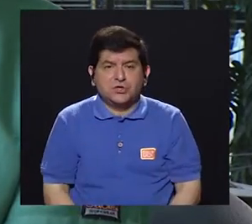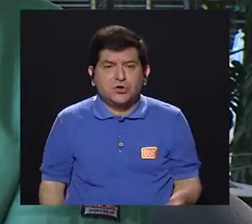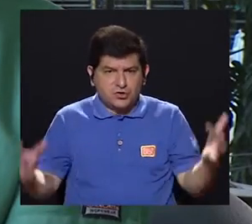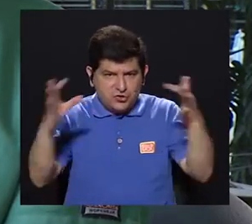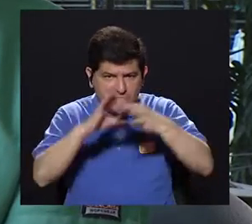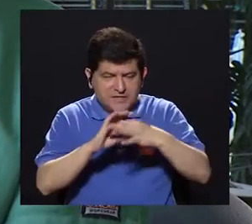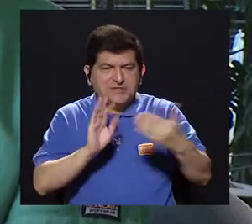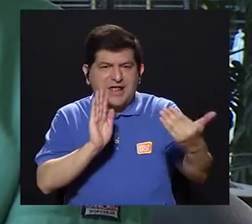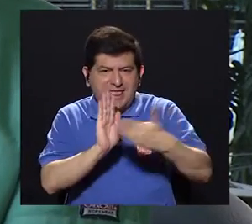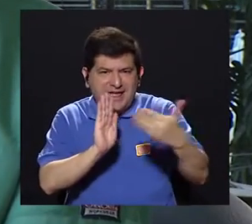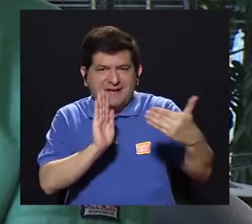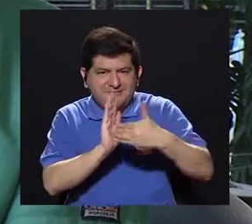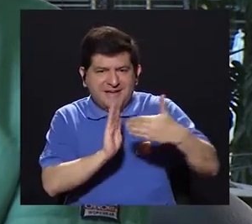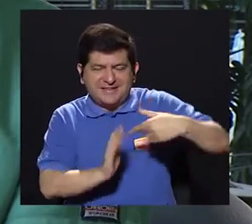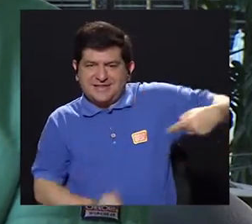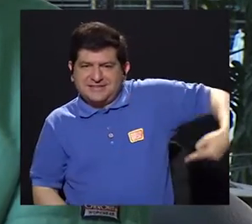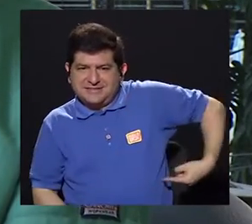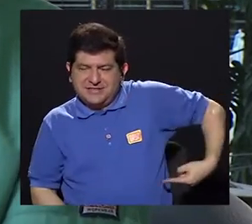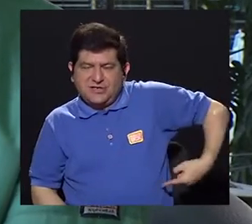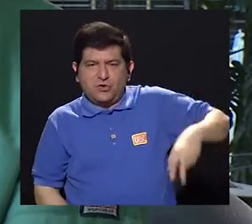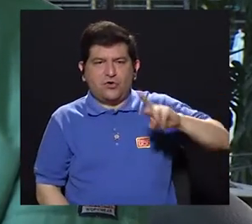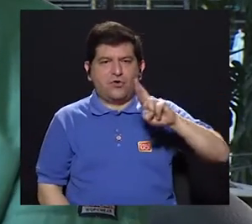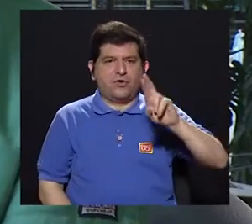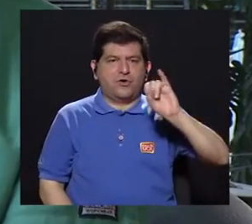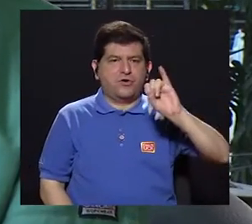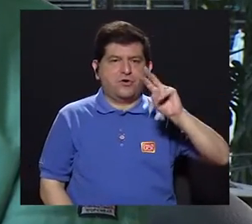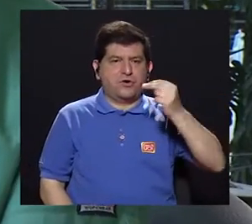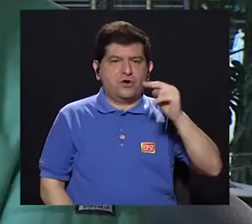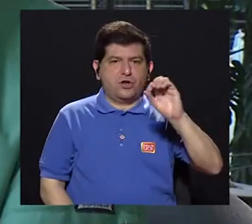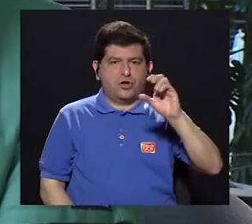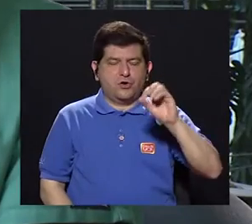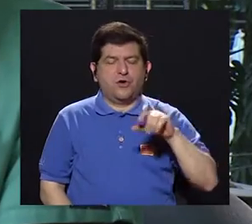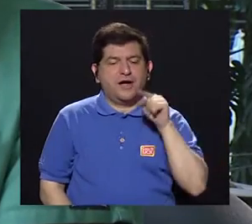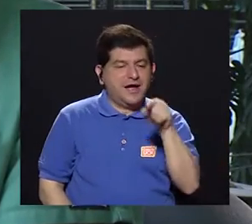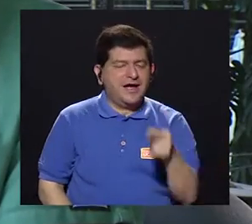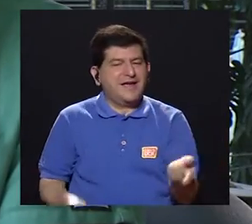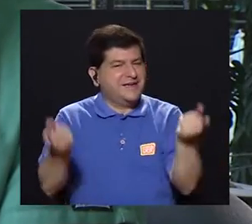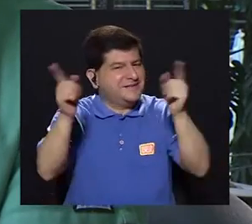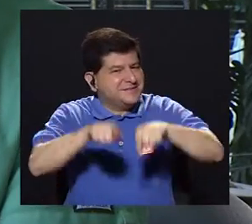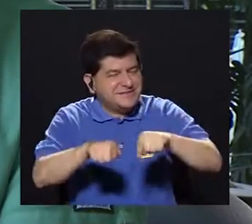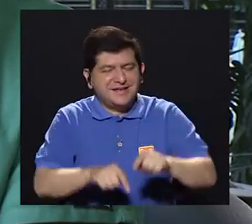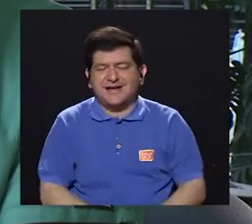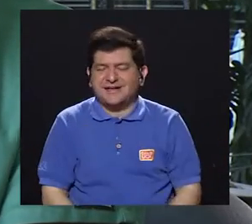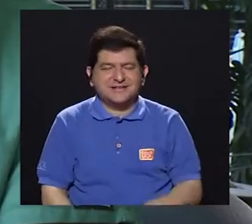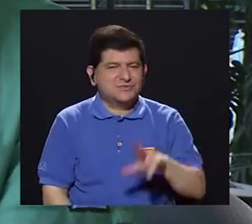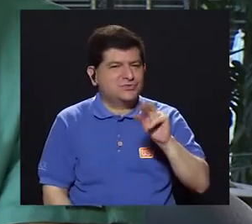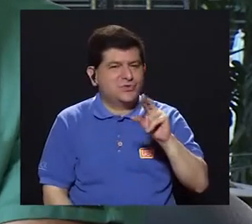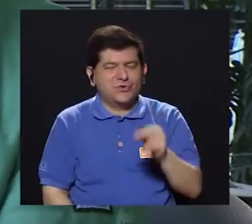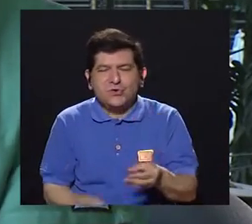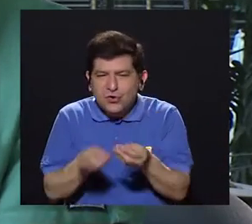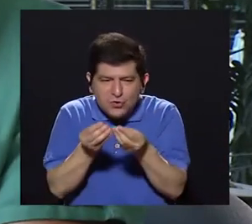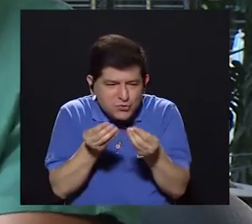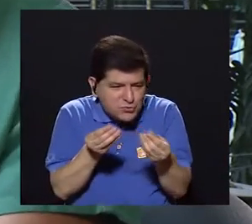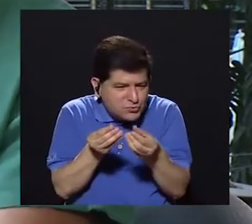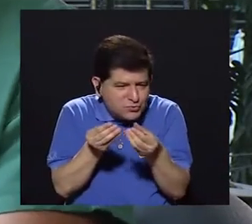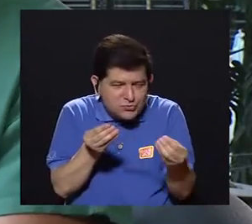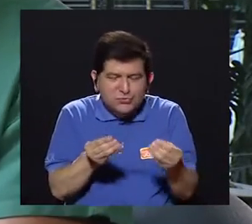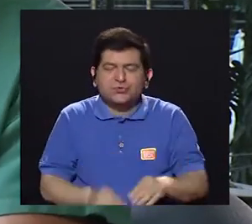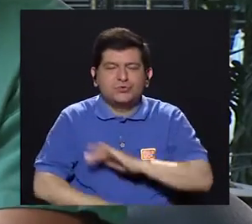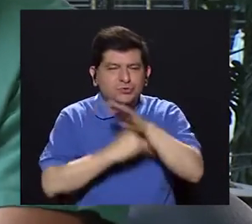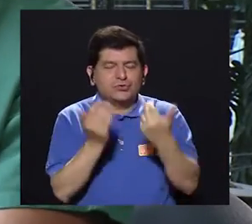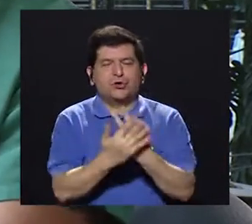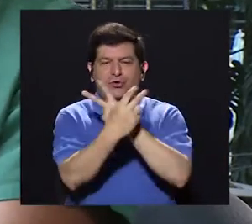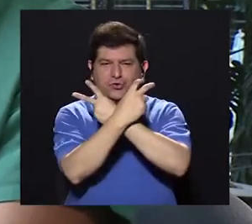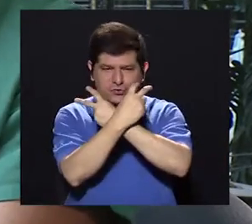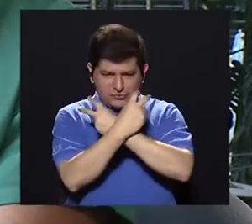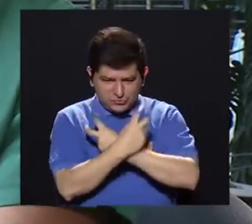que tiene que ver con un daño en los riñones, hay sustancias que se producen que nos dan indicación de que ese riñón no está excretando o no está expulsando